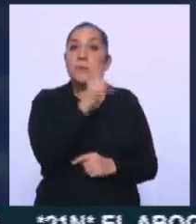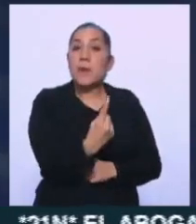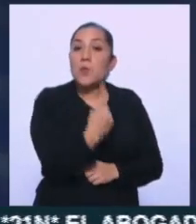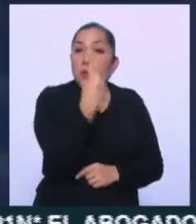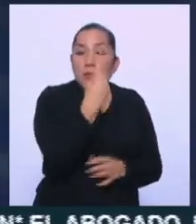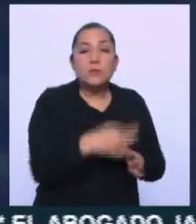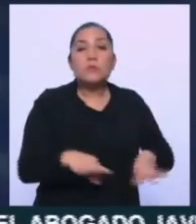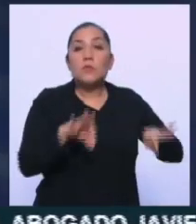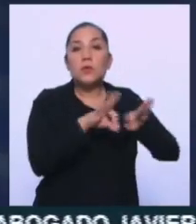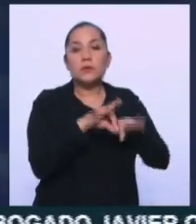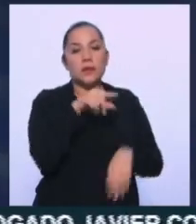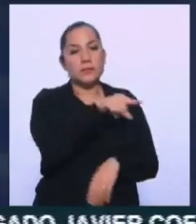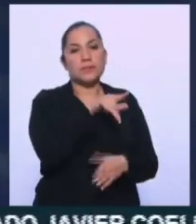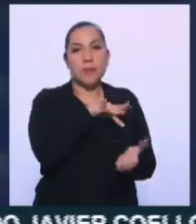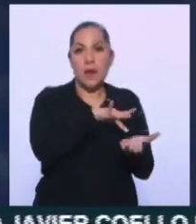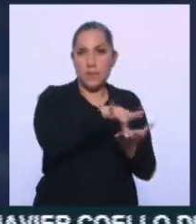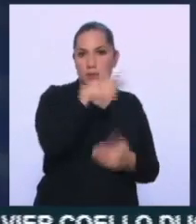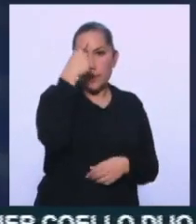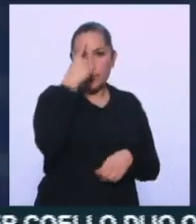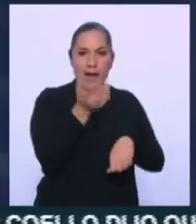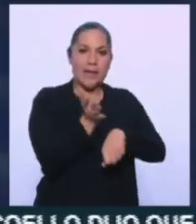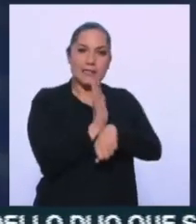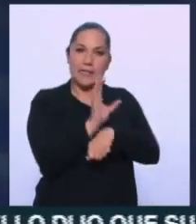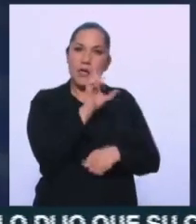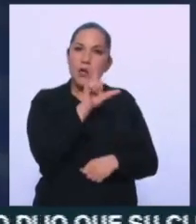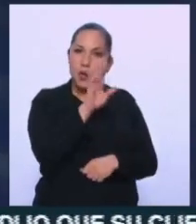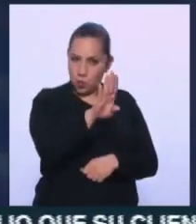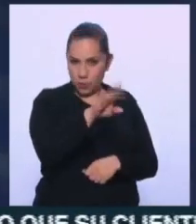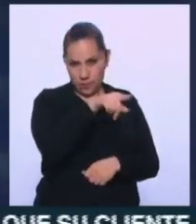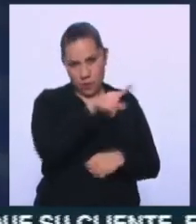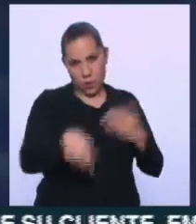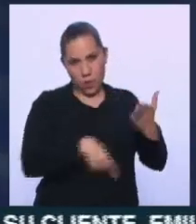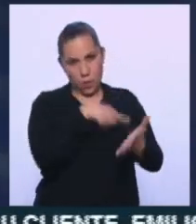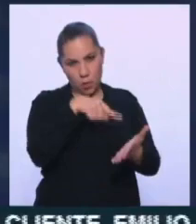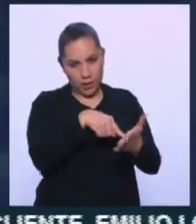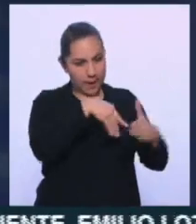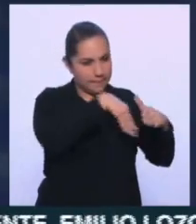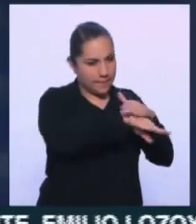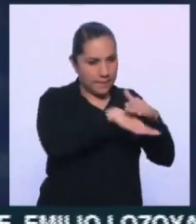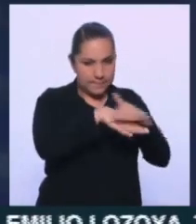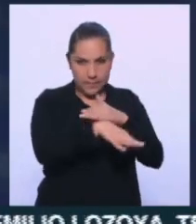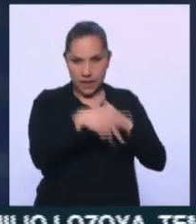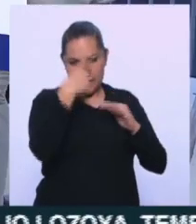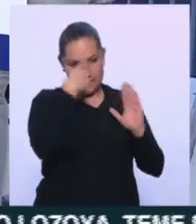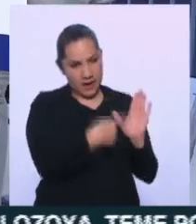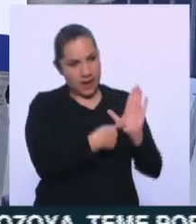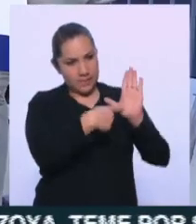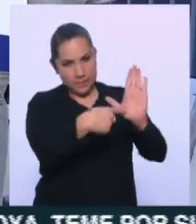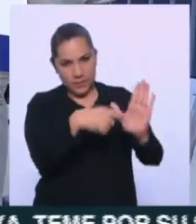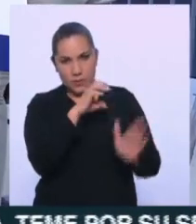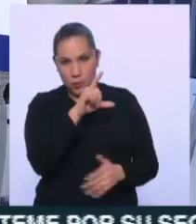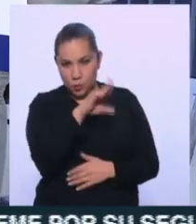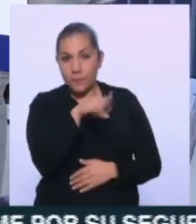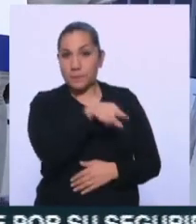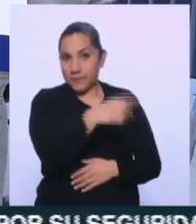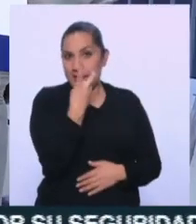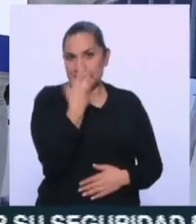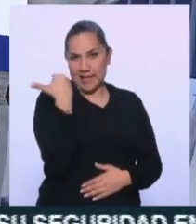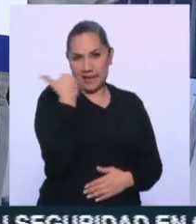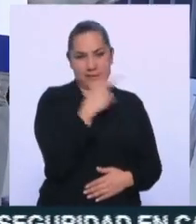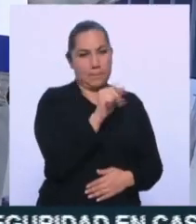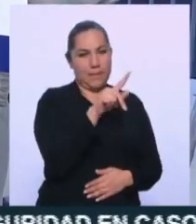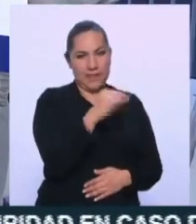para equipamiento de cineclubs y espacios en unidades habitacionales, que eso habíamos hablado el otro día con Pati Ruiz Anchondo,